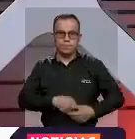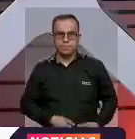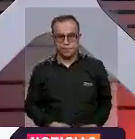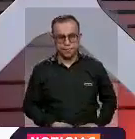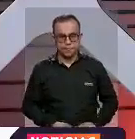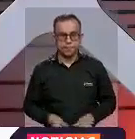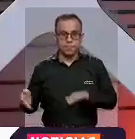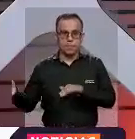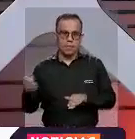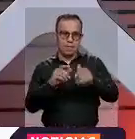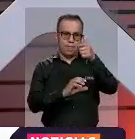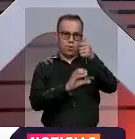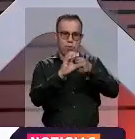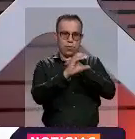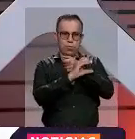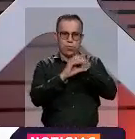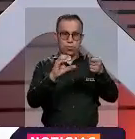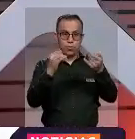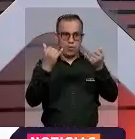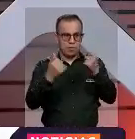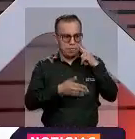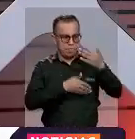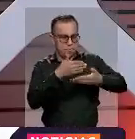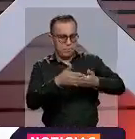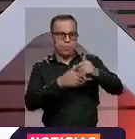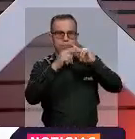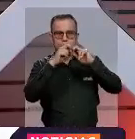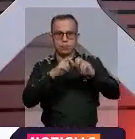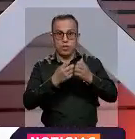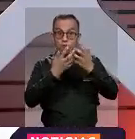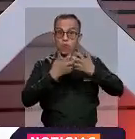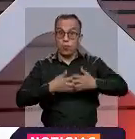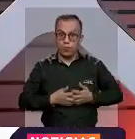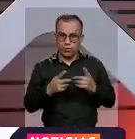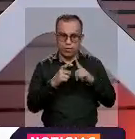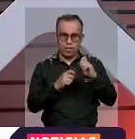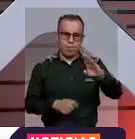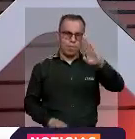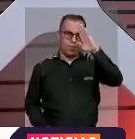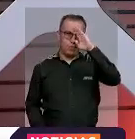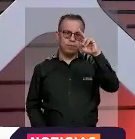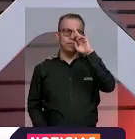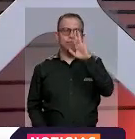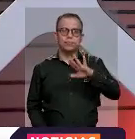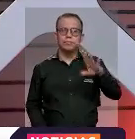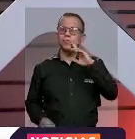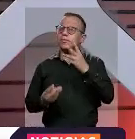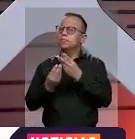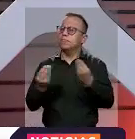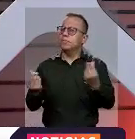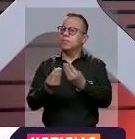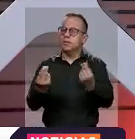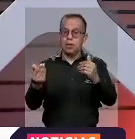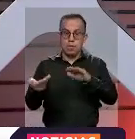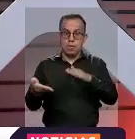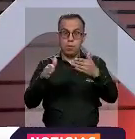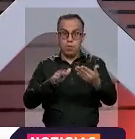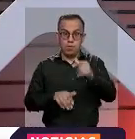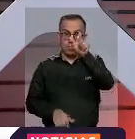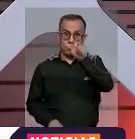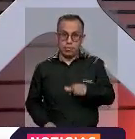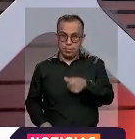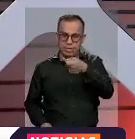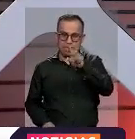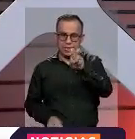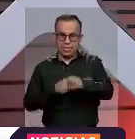La Procuraduría General de la Nación abrió indagación contra funcionarios de la Policía Nacional por la desaparición y muerte del joven de